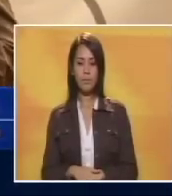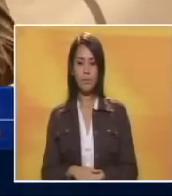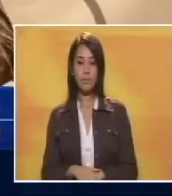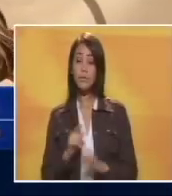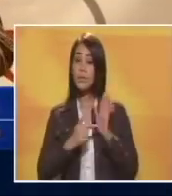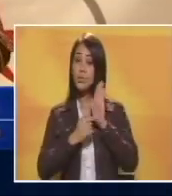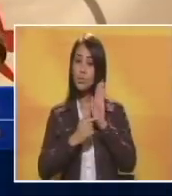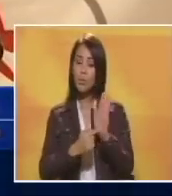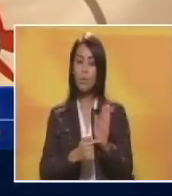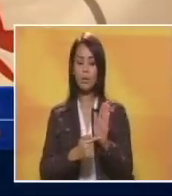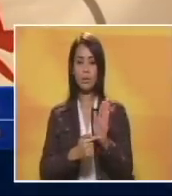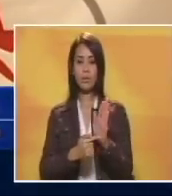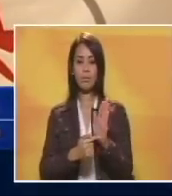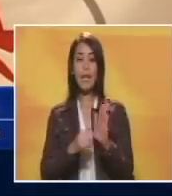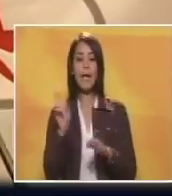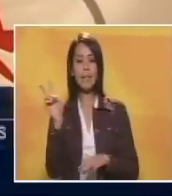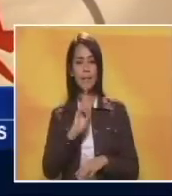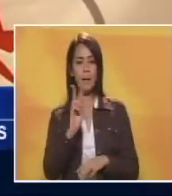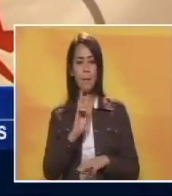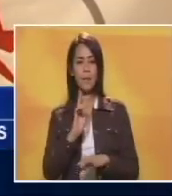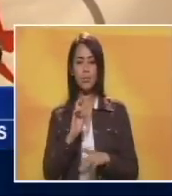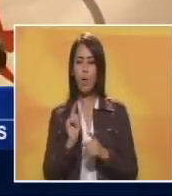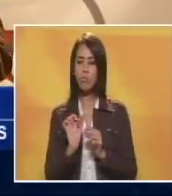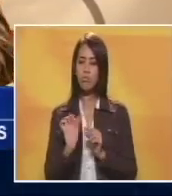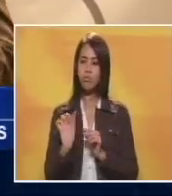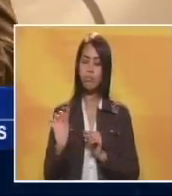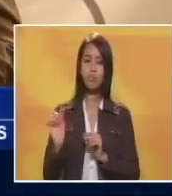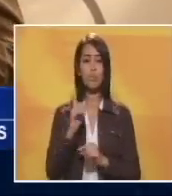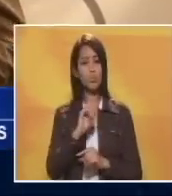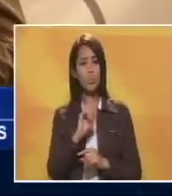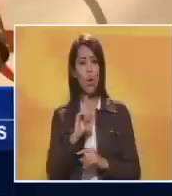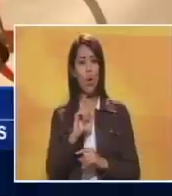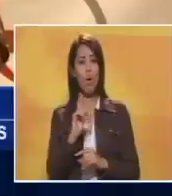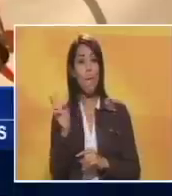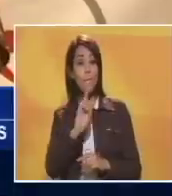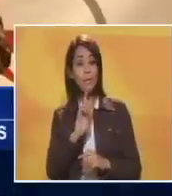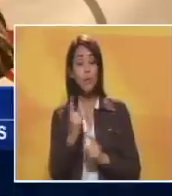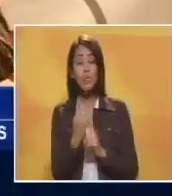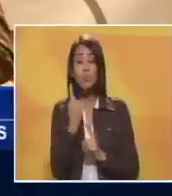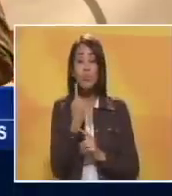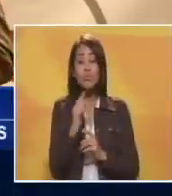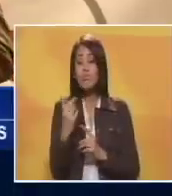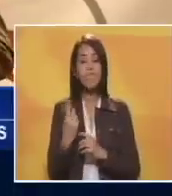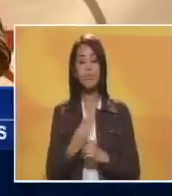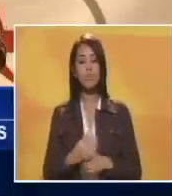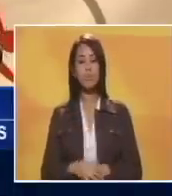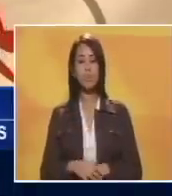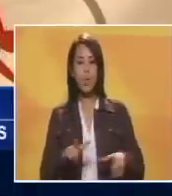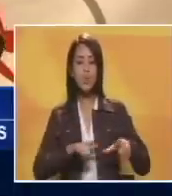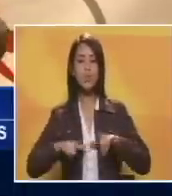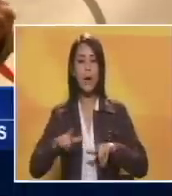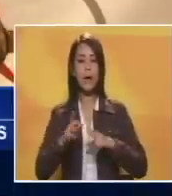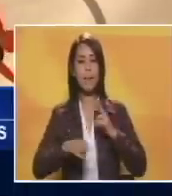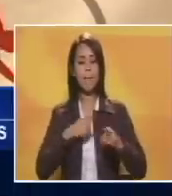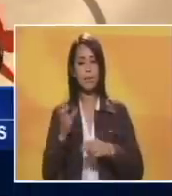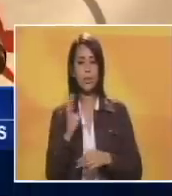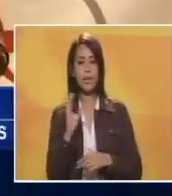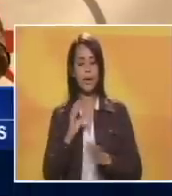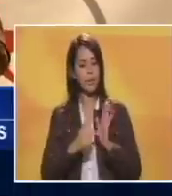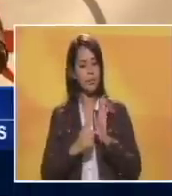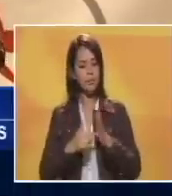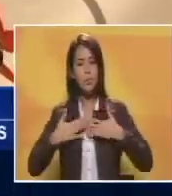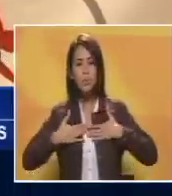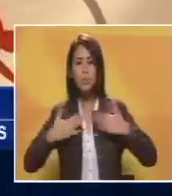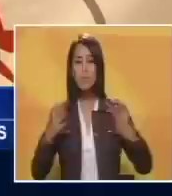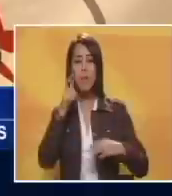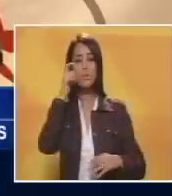Esto es una muestra más de que Venezuela no está aislada, Venezuela no está sola. Los espacios del Metro de Caracas están a disposición